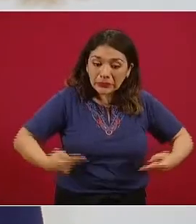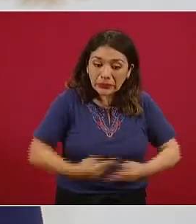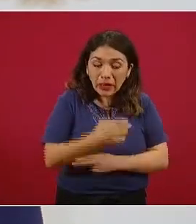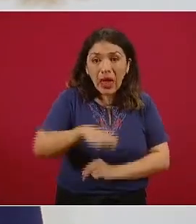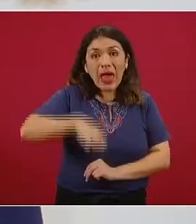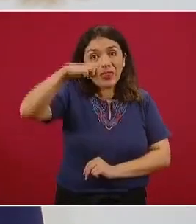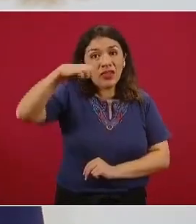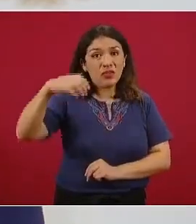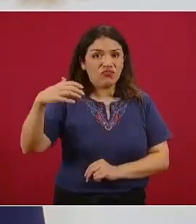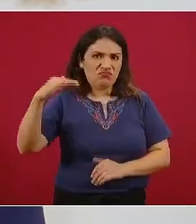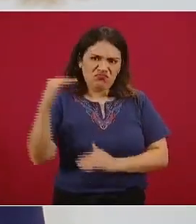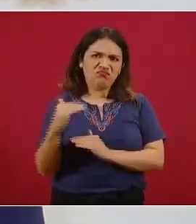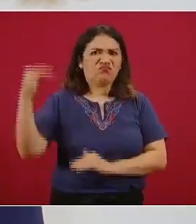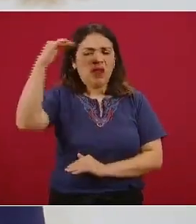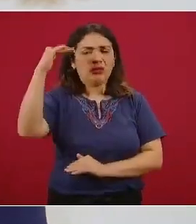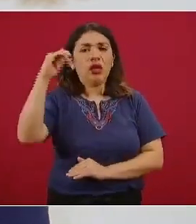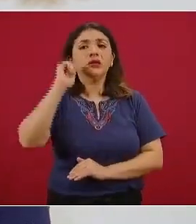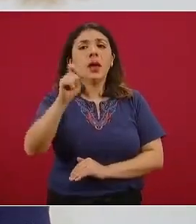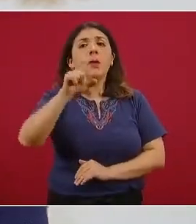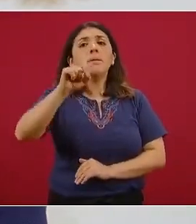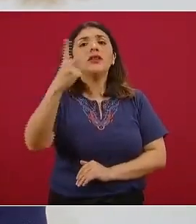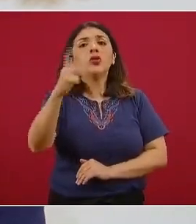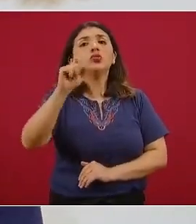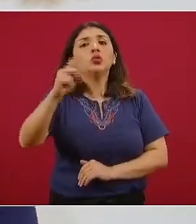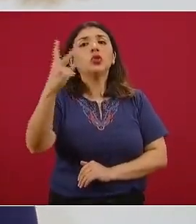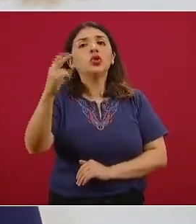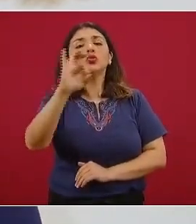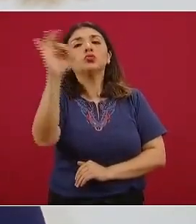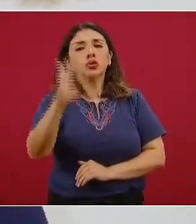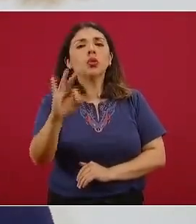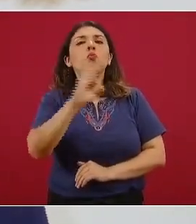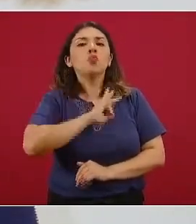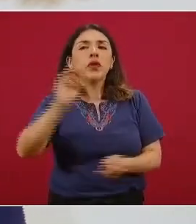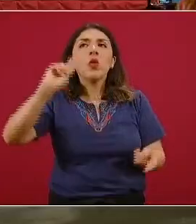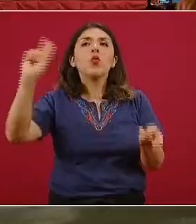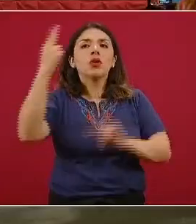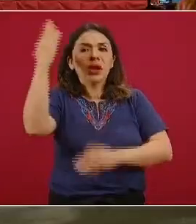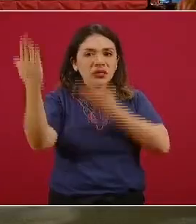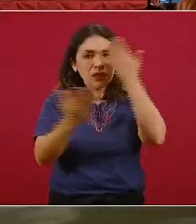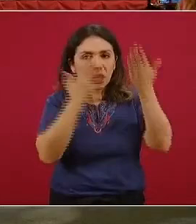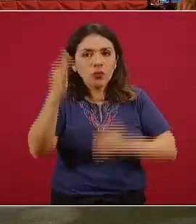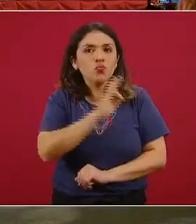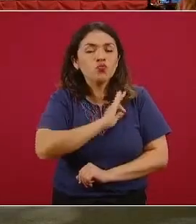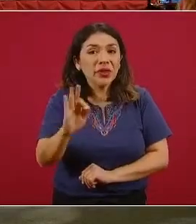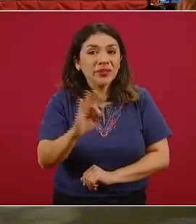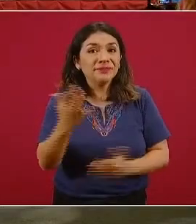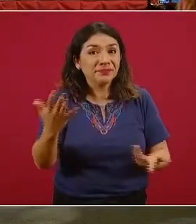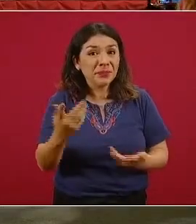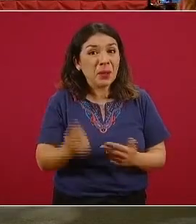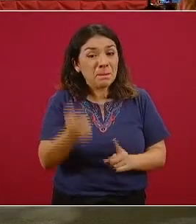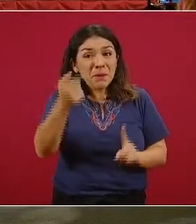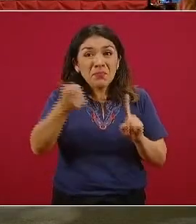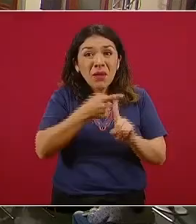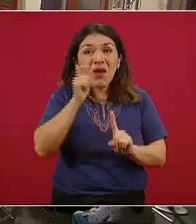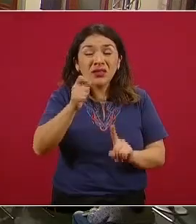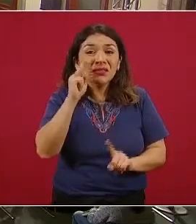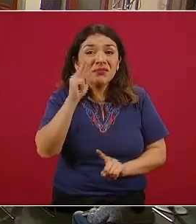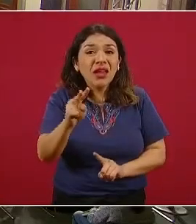la edad adulta, el 22.2% van a llegar a la universidad. O sea que lo primero que vamos a ver